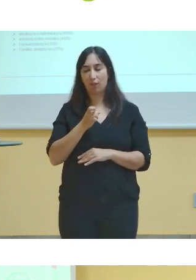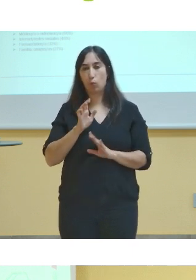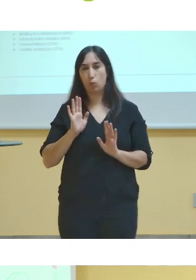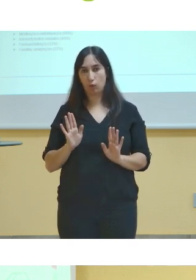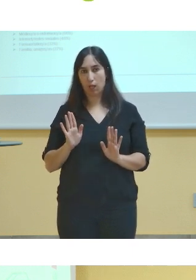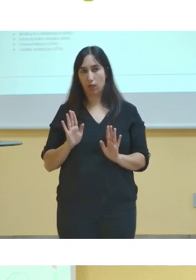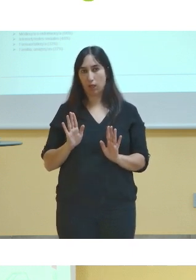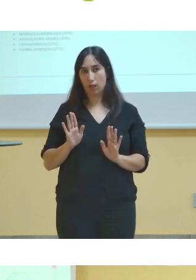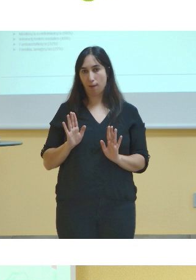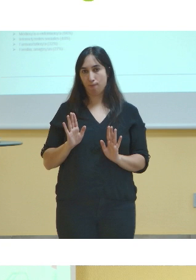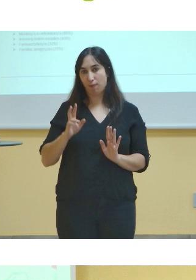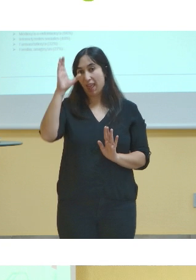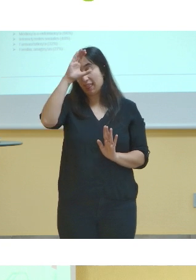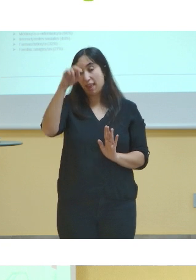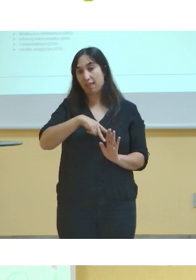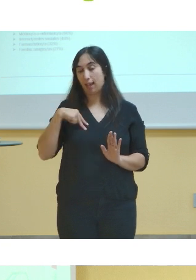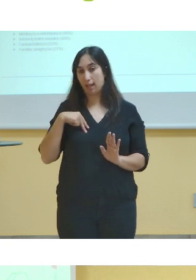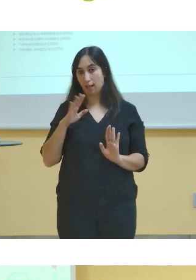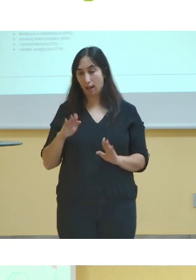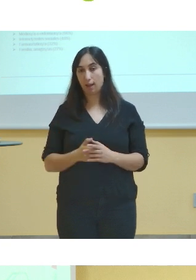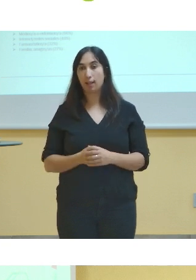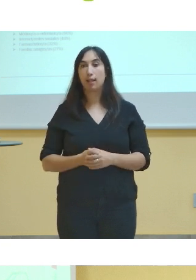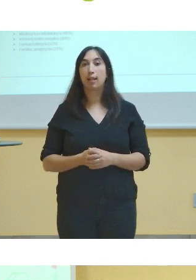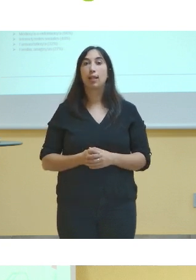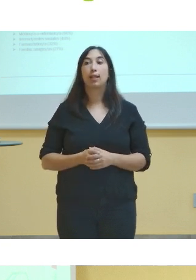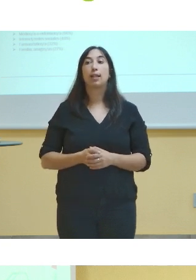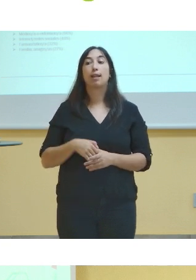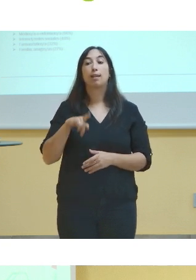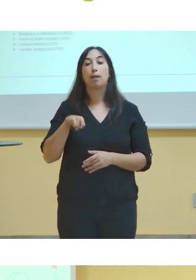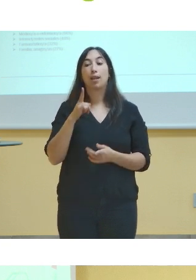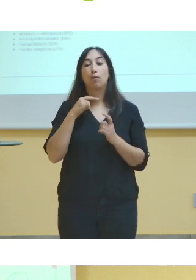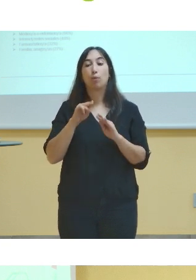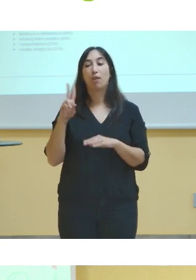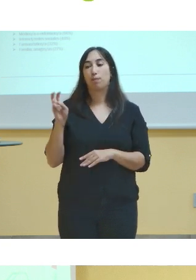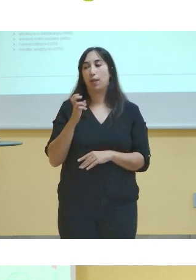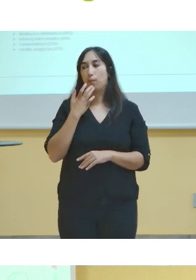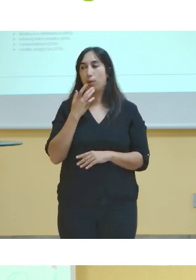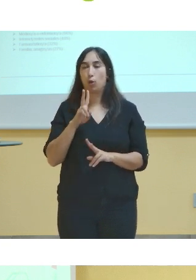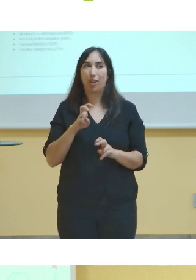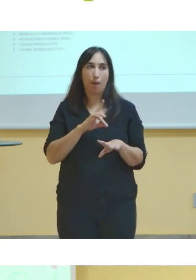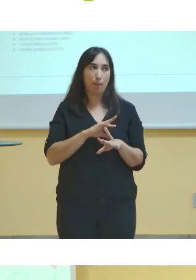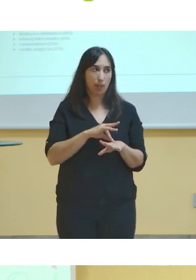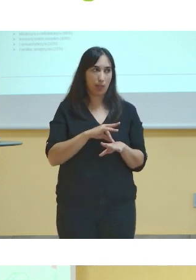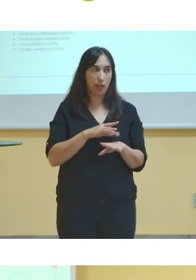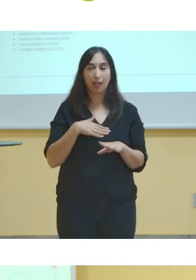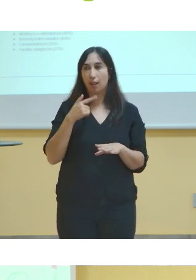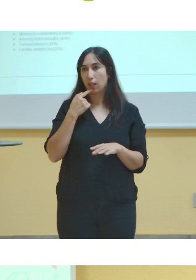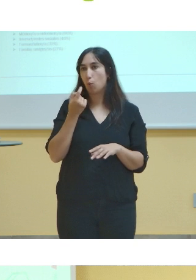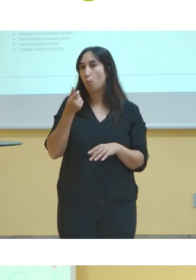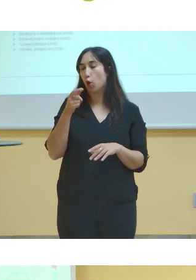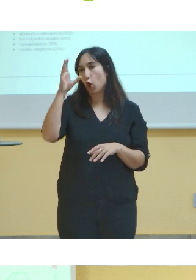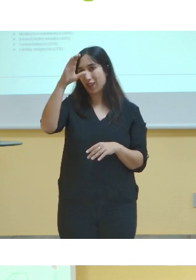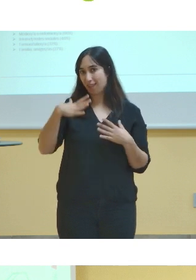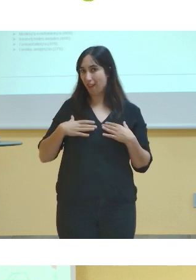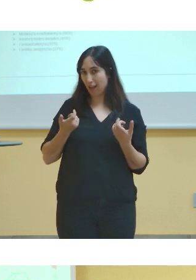la ciencia en general, y que sus fuentes de información, pues bueno, desde medicina, esto referido ya más a ciencias